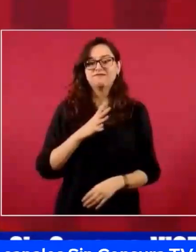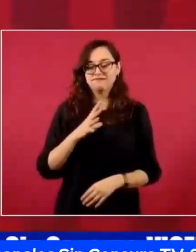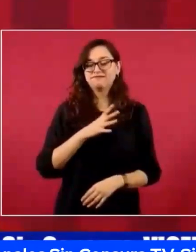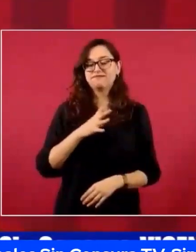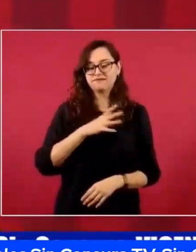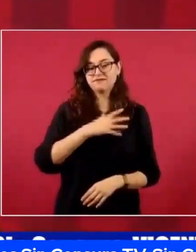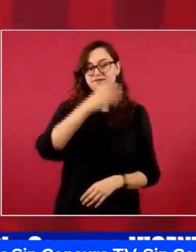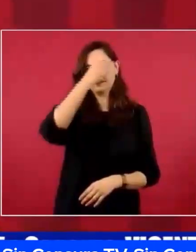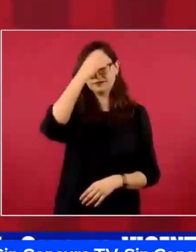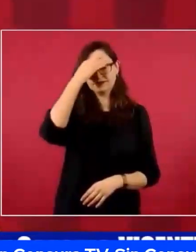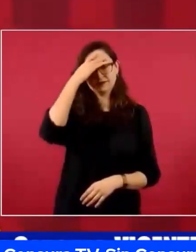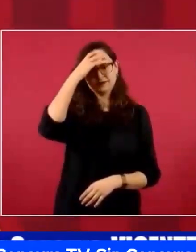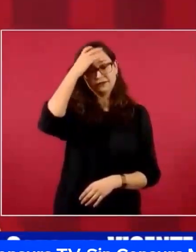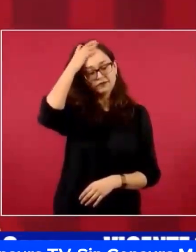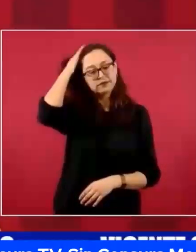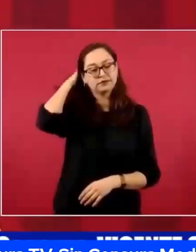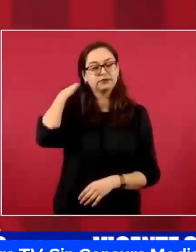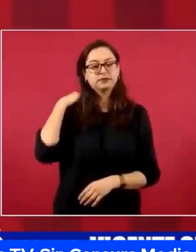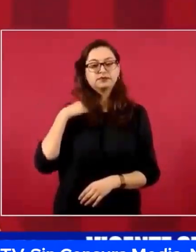Nos sentimos